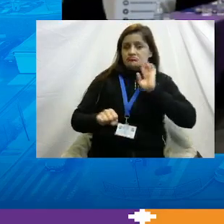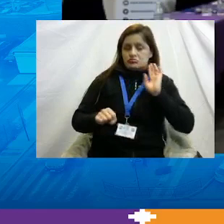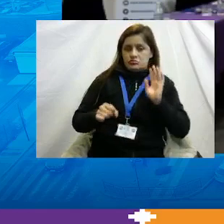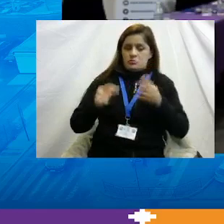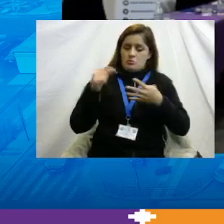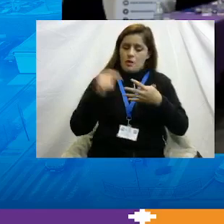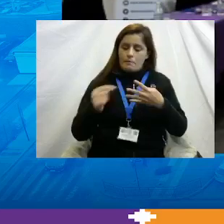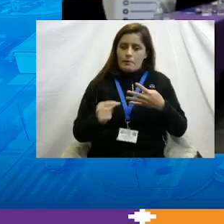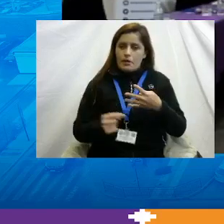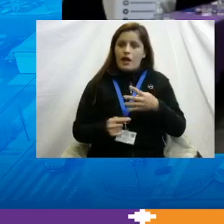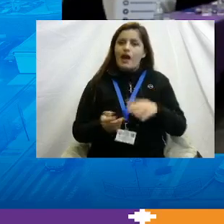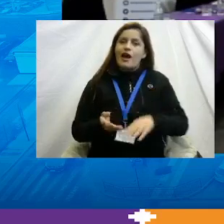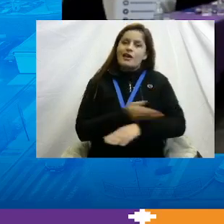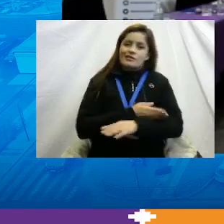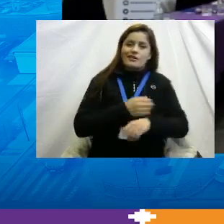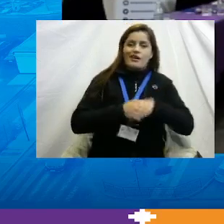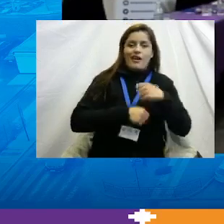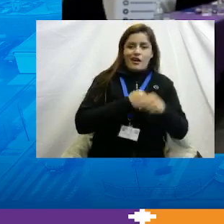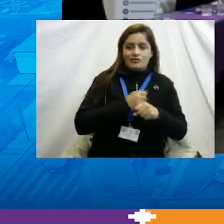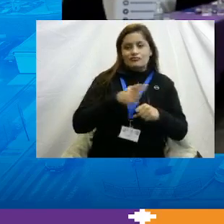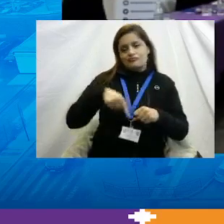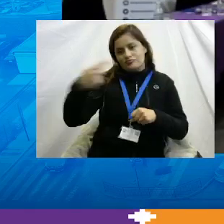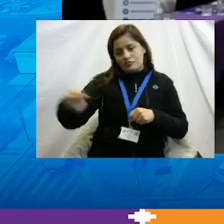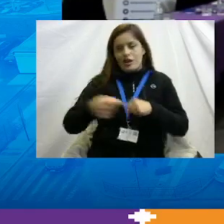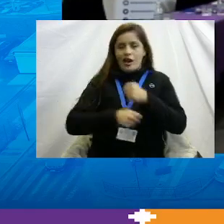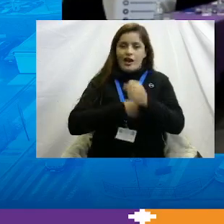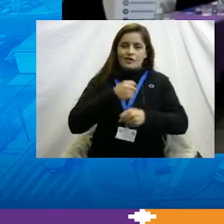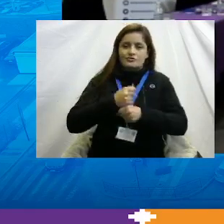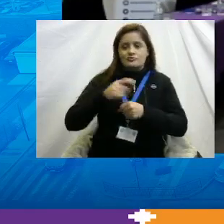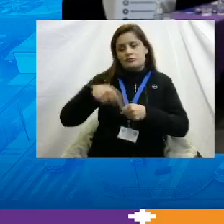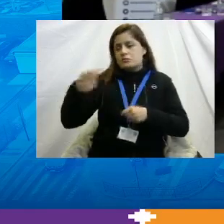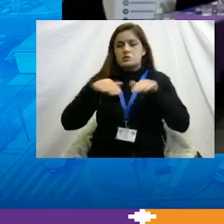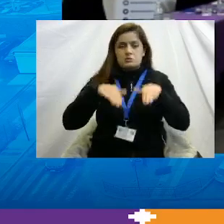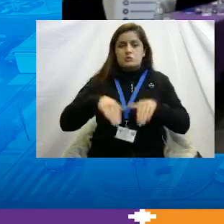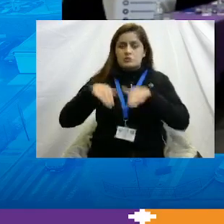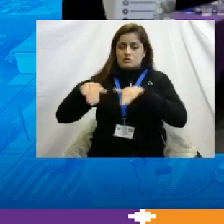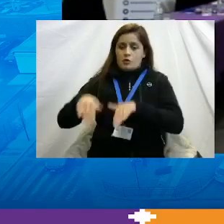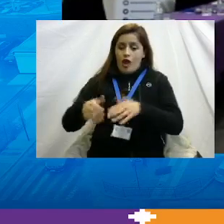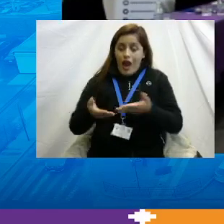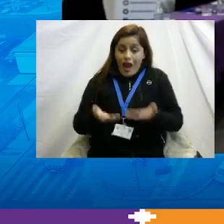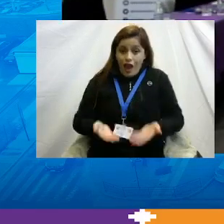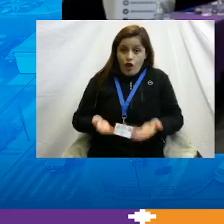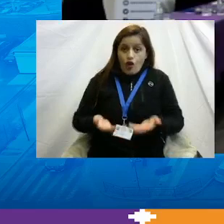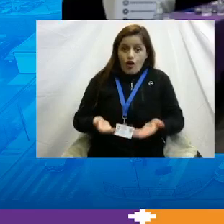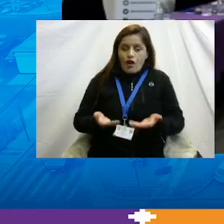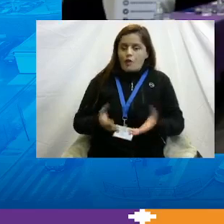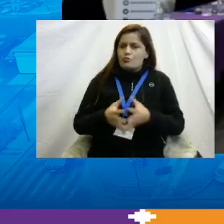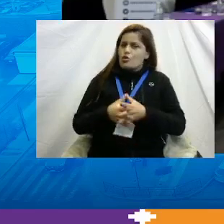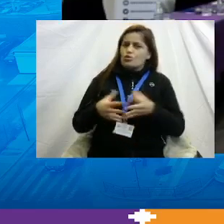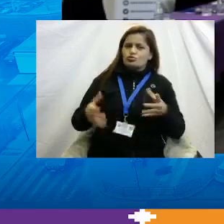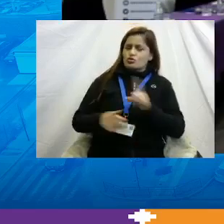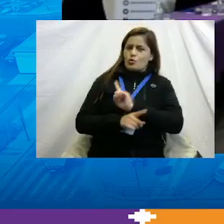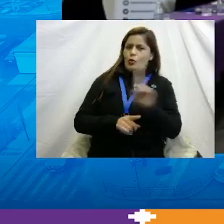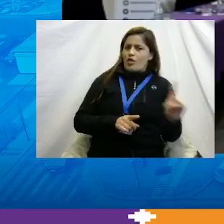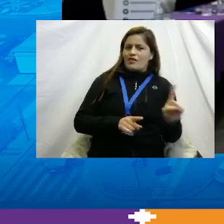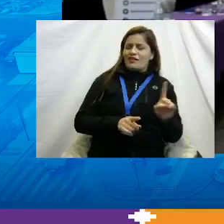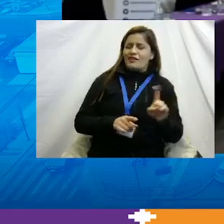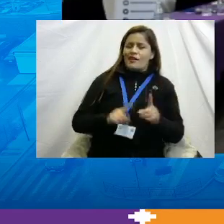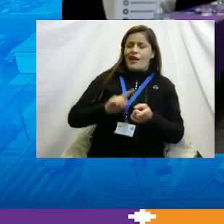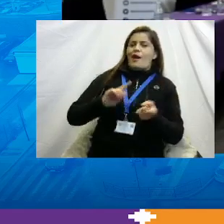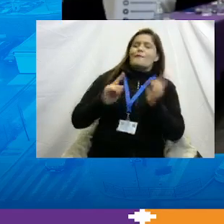que año a año se les hacían. Pero en este caso en particular, muchos de ellos no han podido hacerlo y